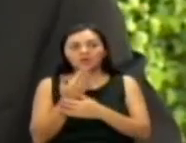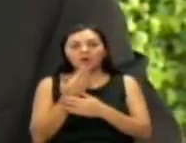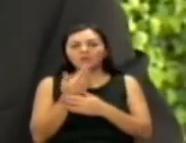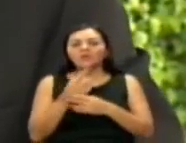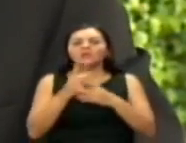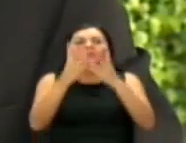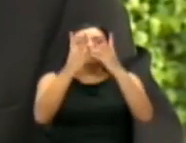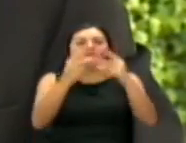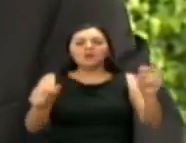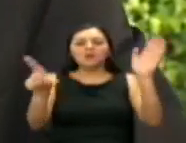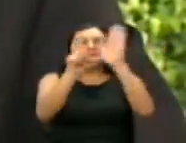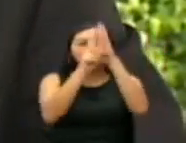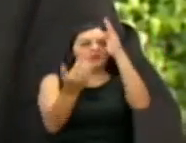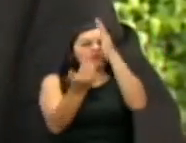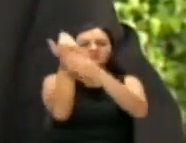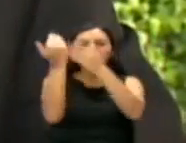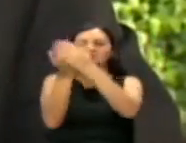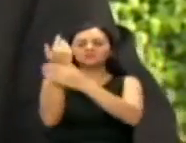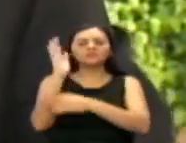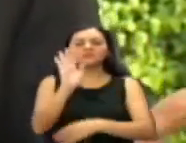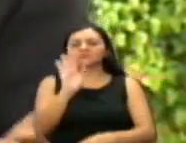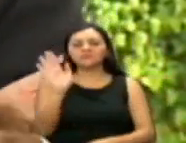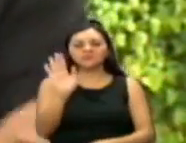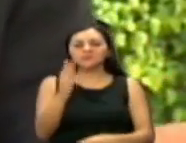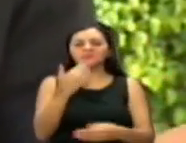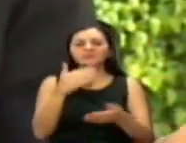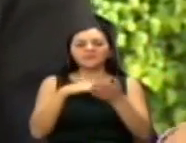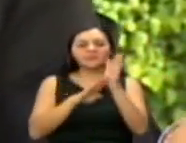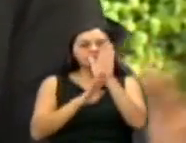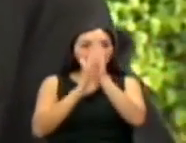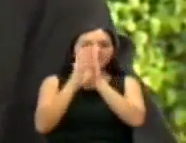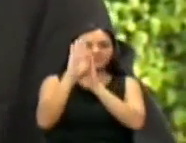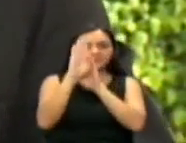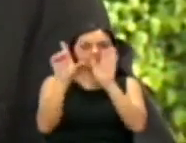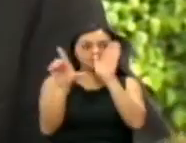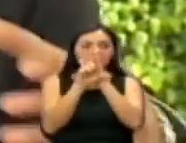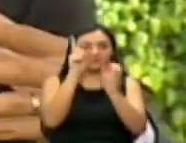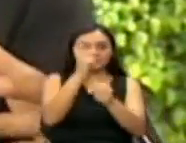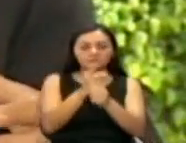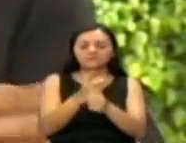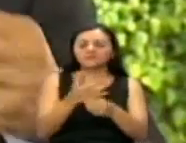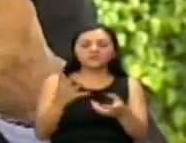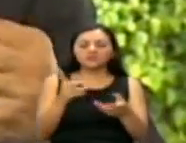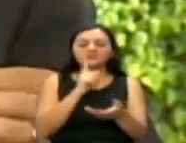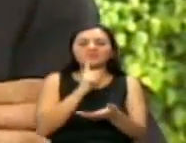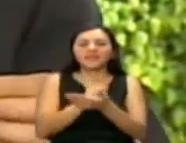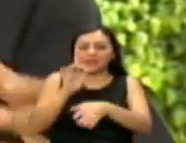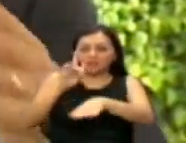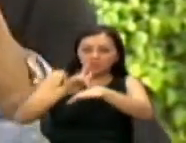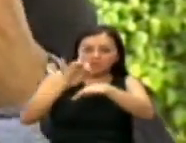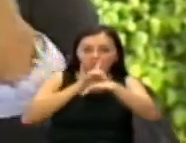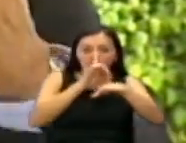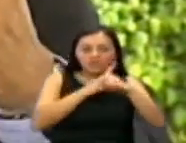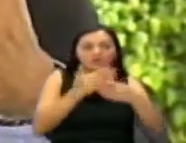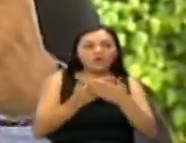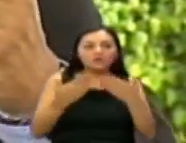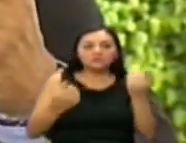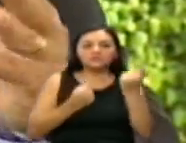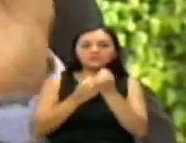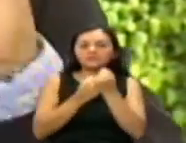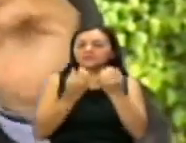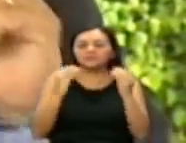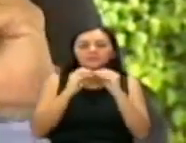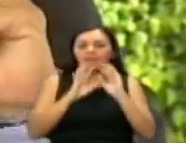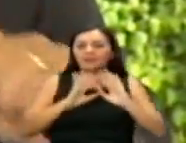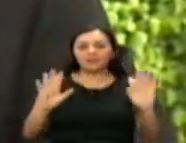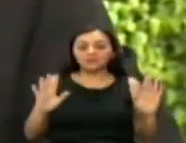por ley. Si el subdesarrollo se resuelve por ley, avíseme para hacerlo inmediatamente, ¿no? Son cosas reales ya, son cosas de recursos, son cosas de sistema. Y